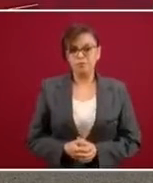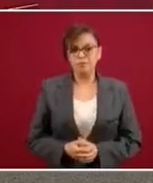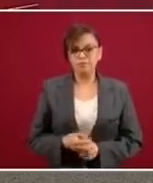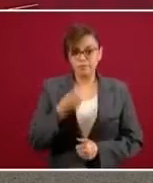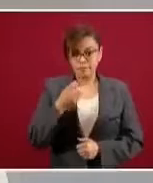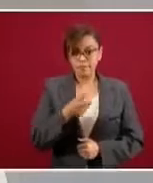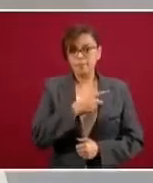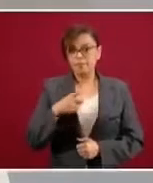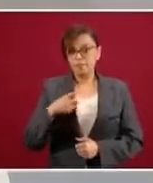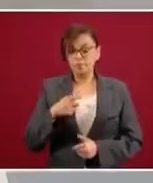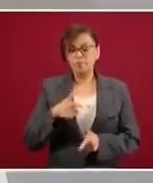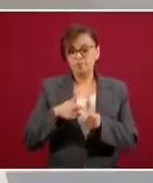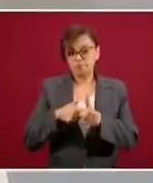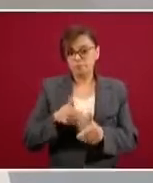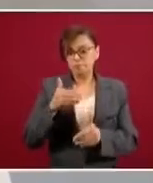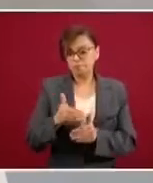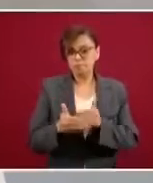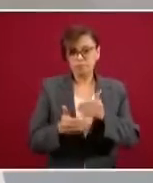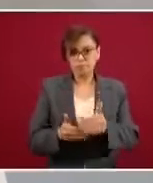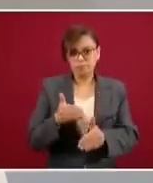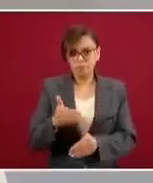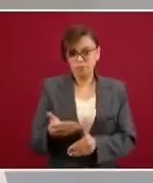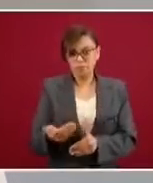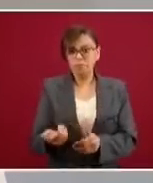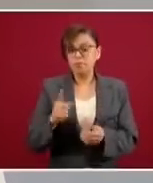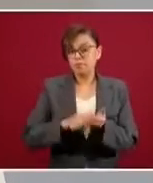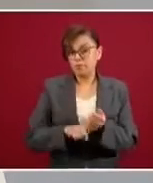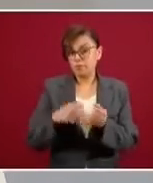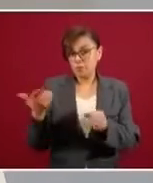los hospitales existen